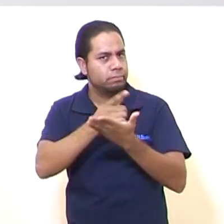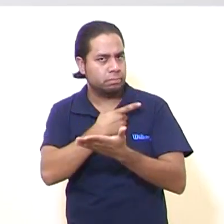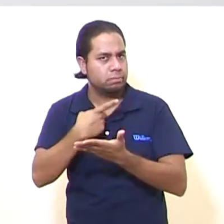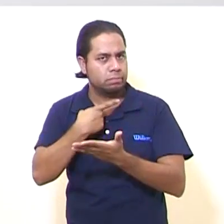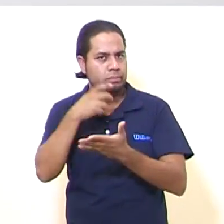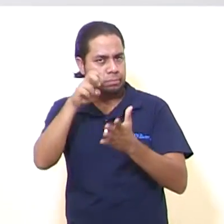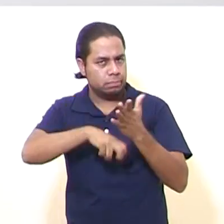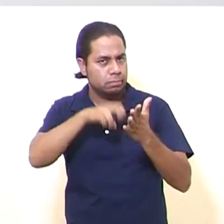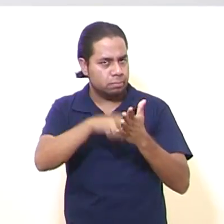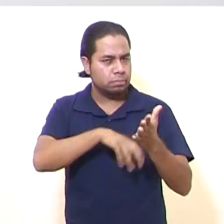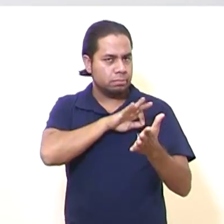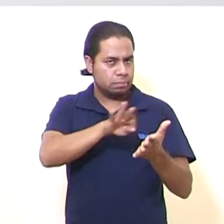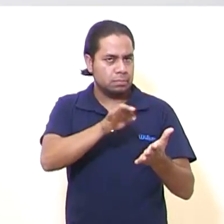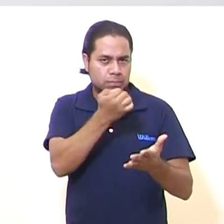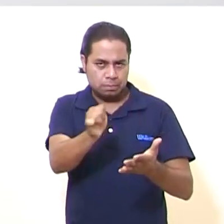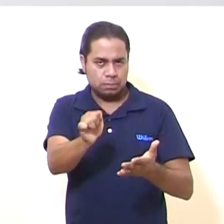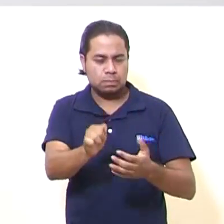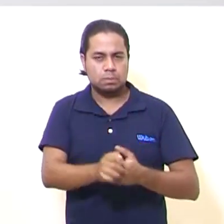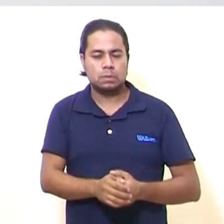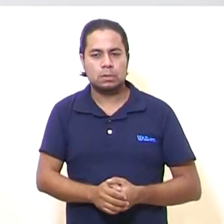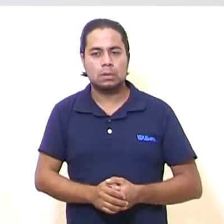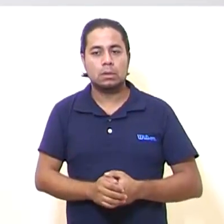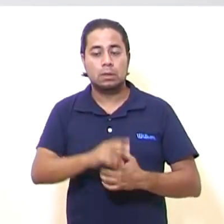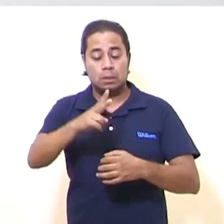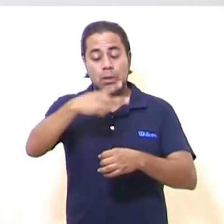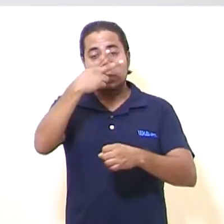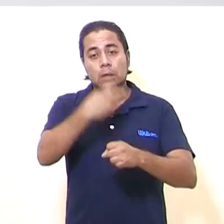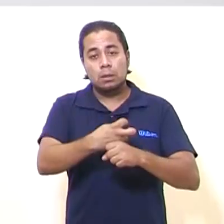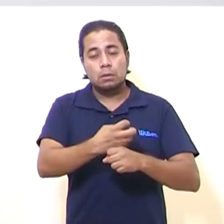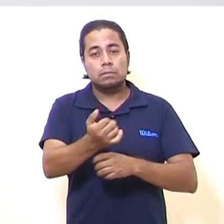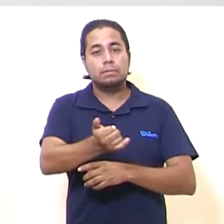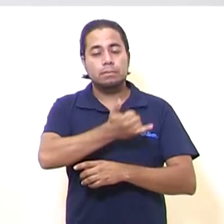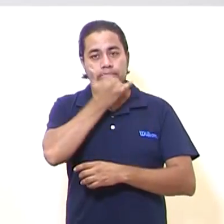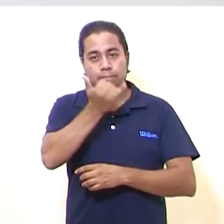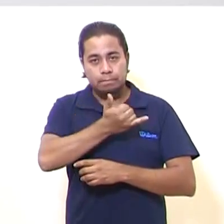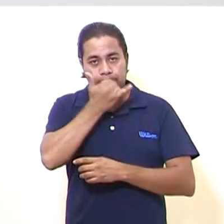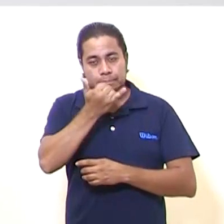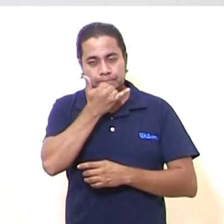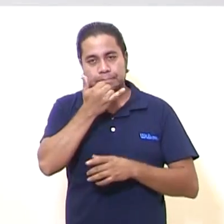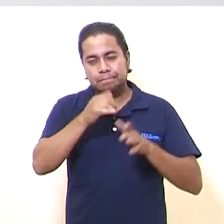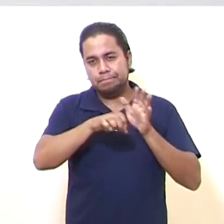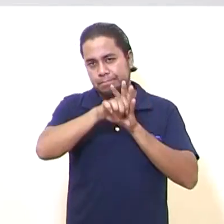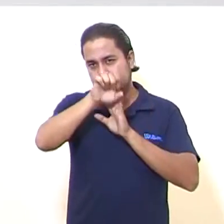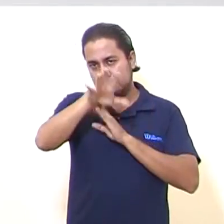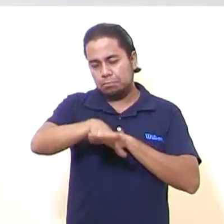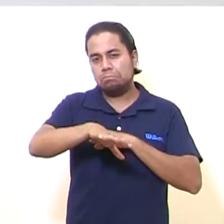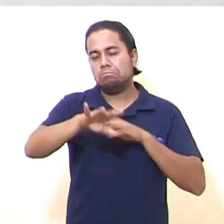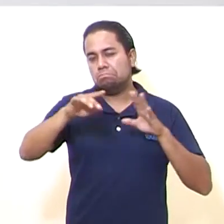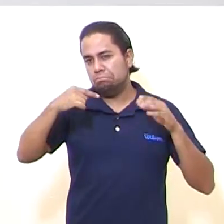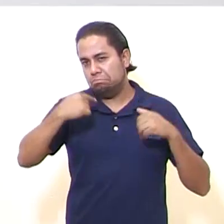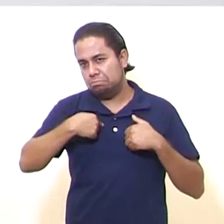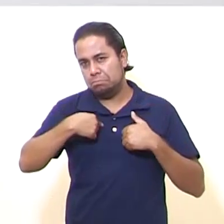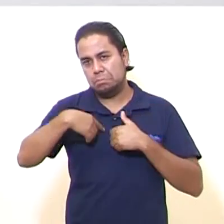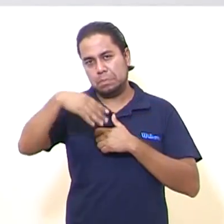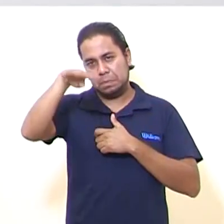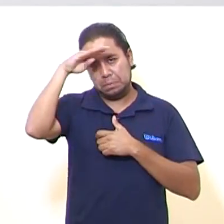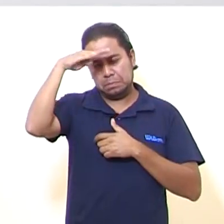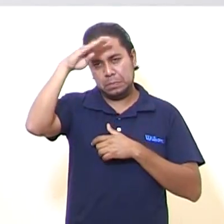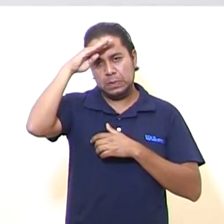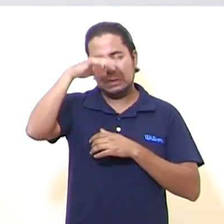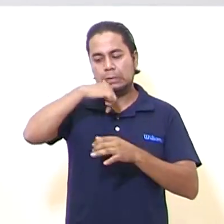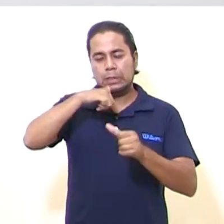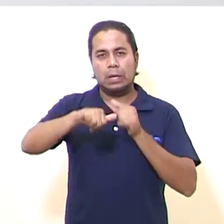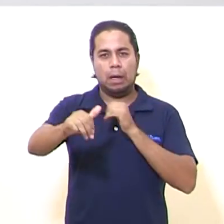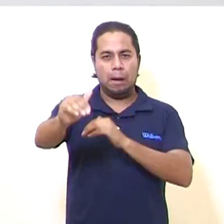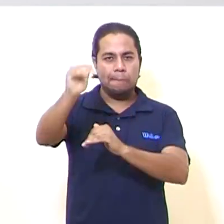error. El segundo error es que cuando pensamos o creemos que escribimos con